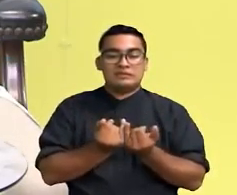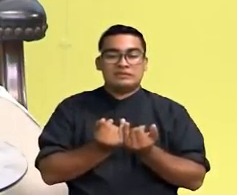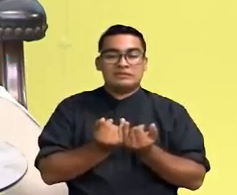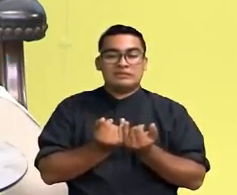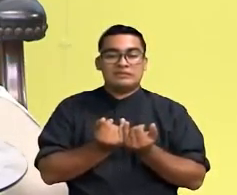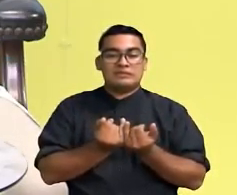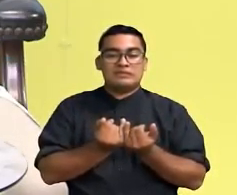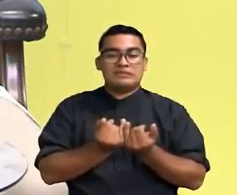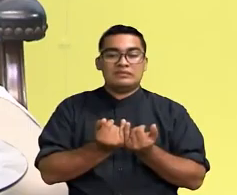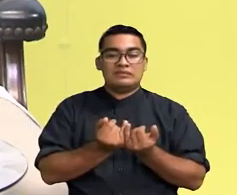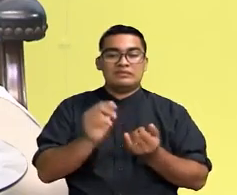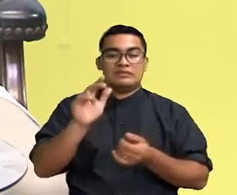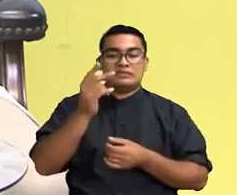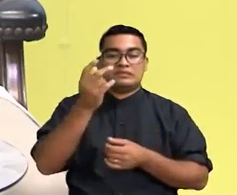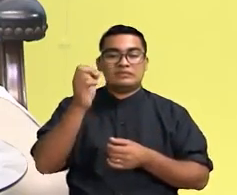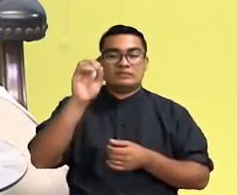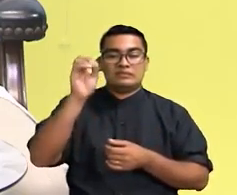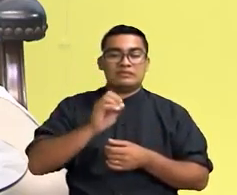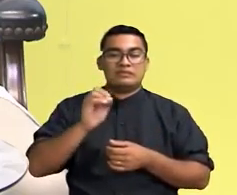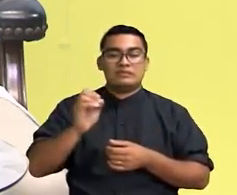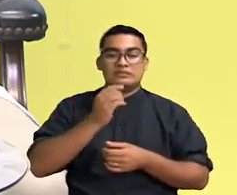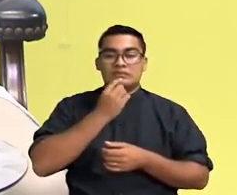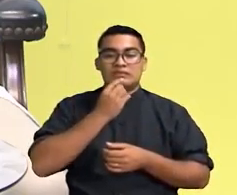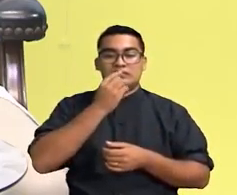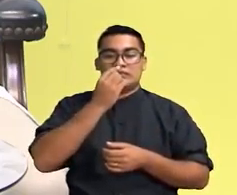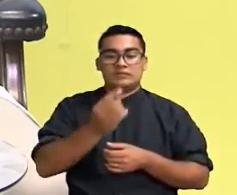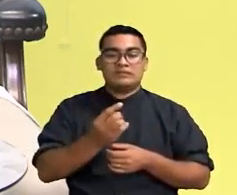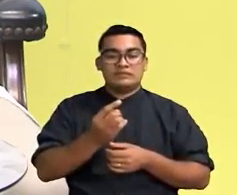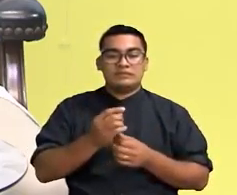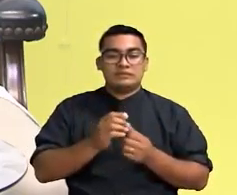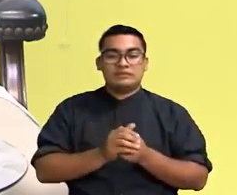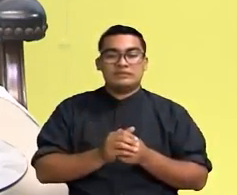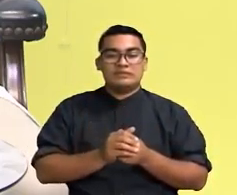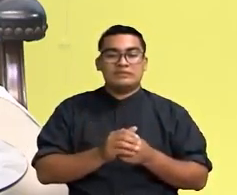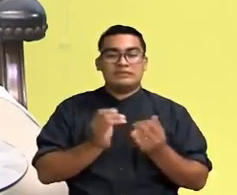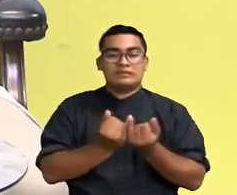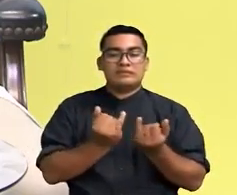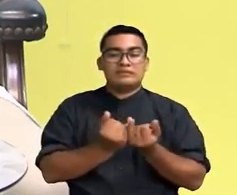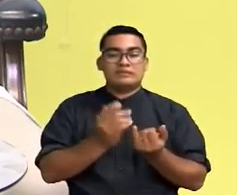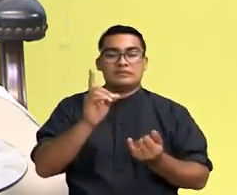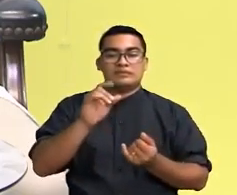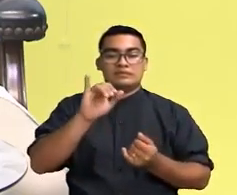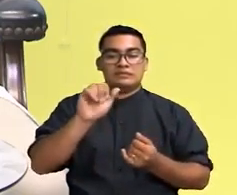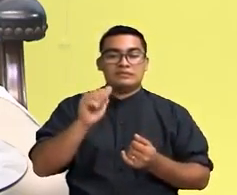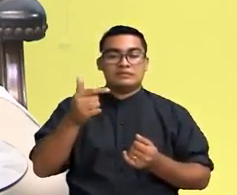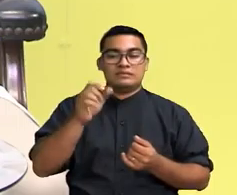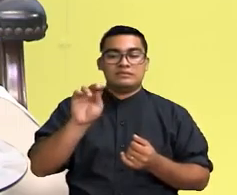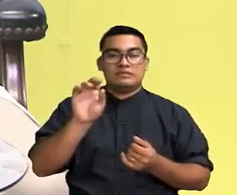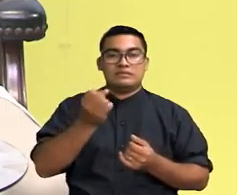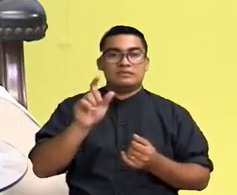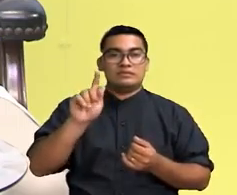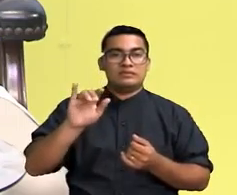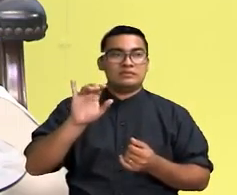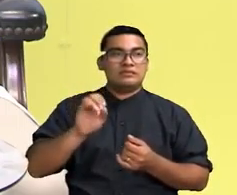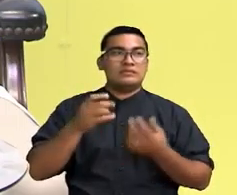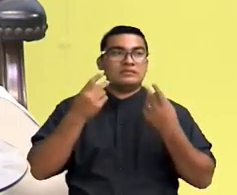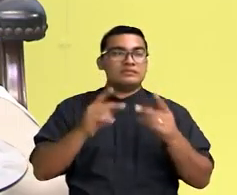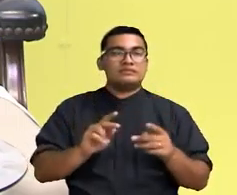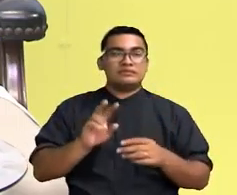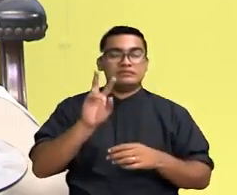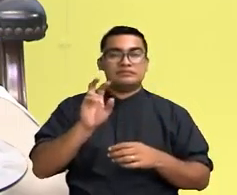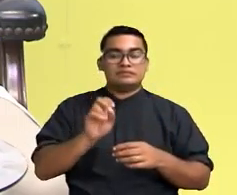Si hacemos el 80% con el diagnóstico, sin embargo un 20%